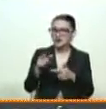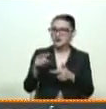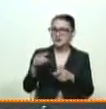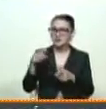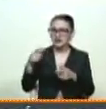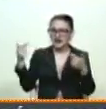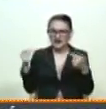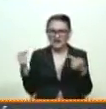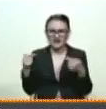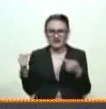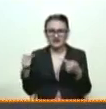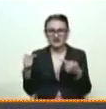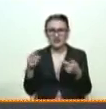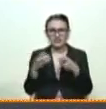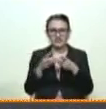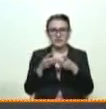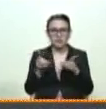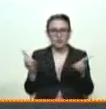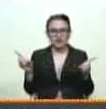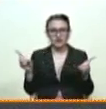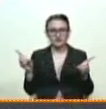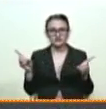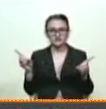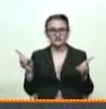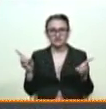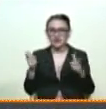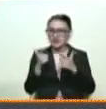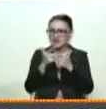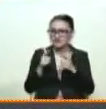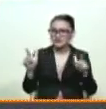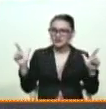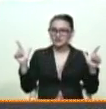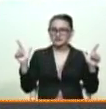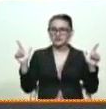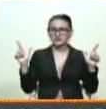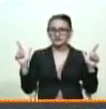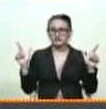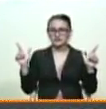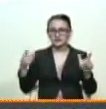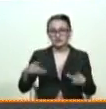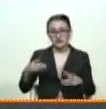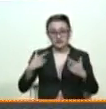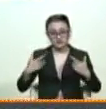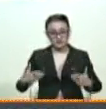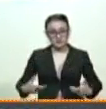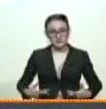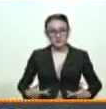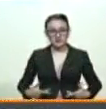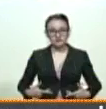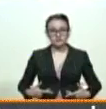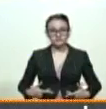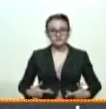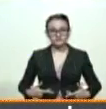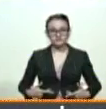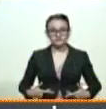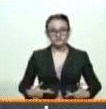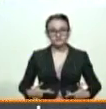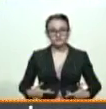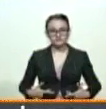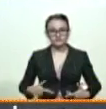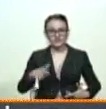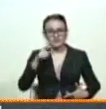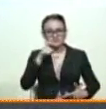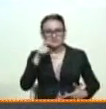guerra, la democracia, las libertades, los derechos humanos, las crisis